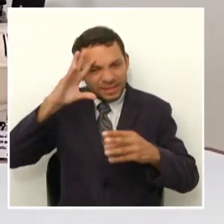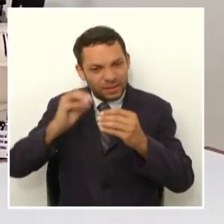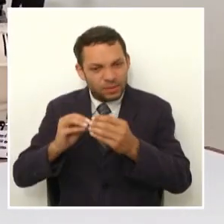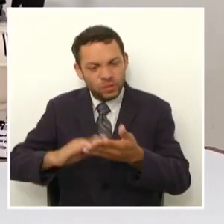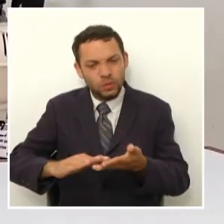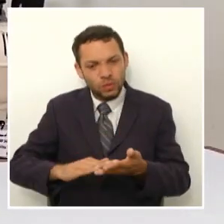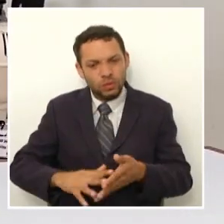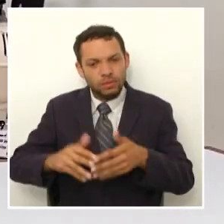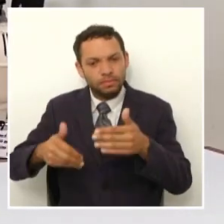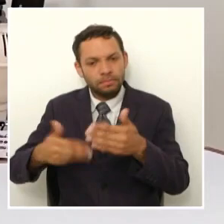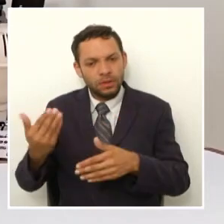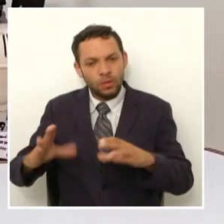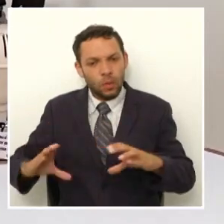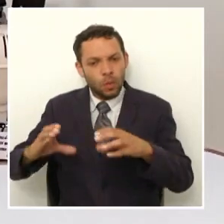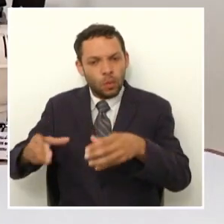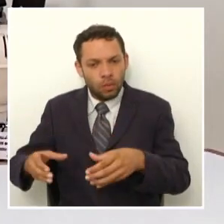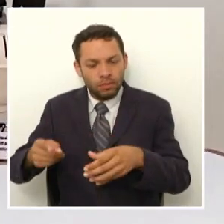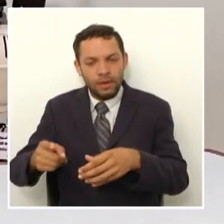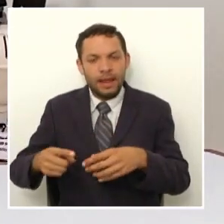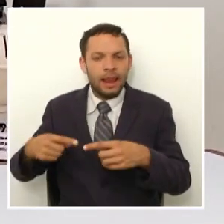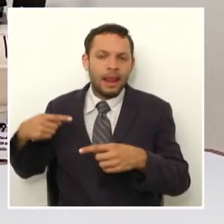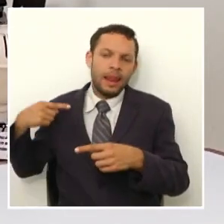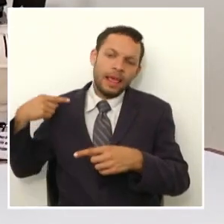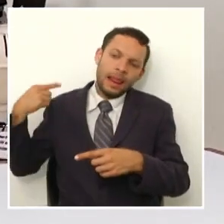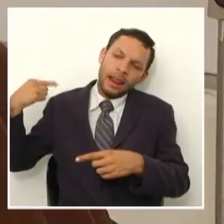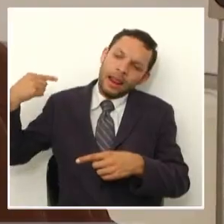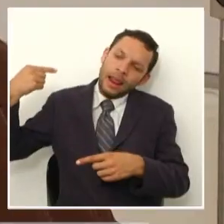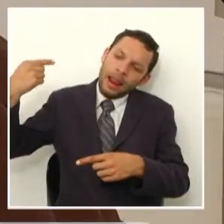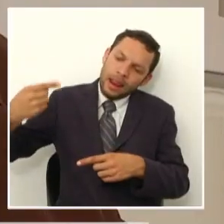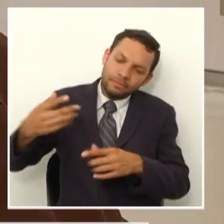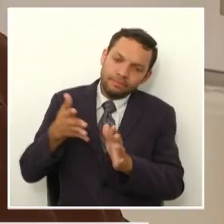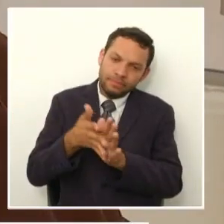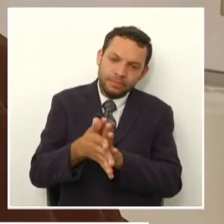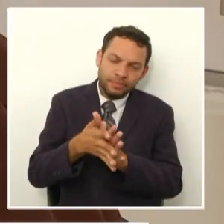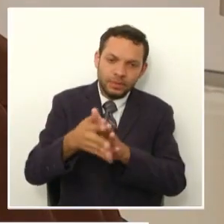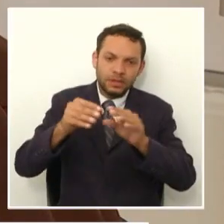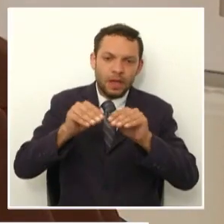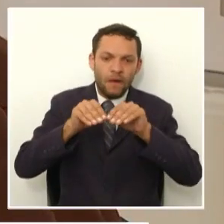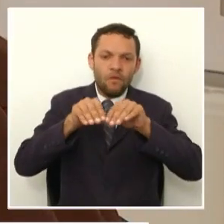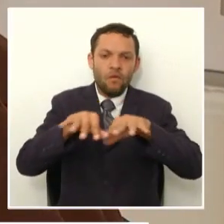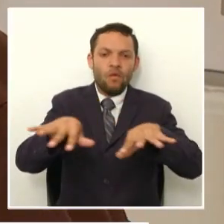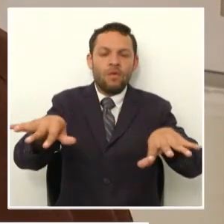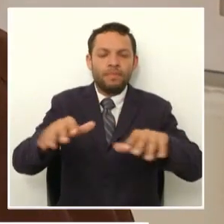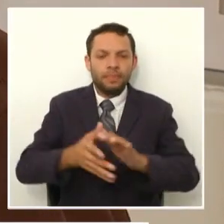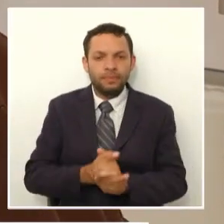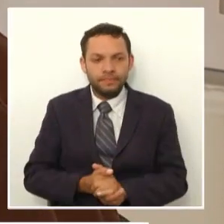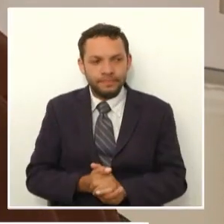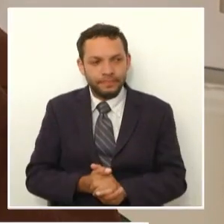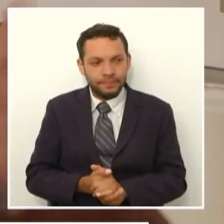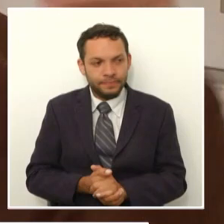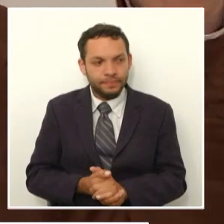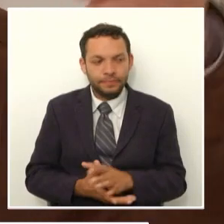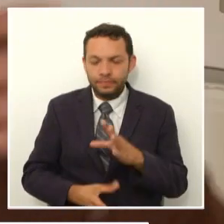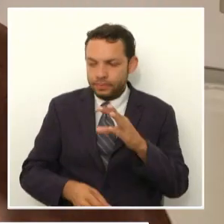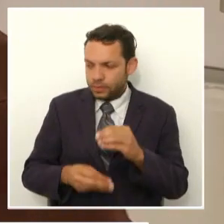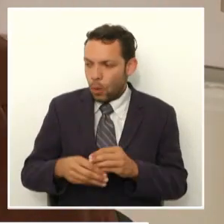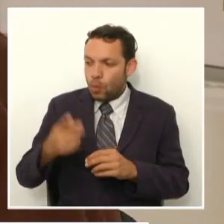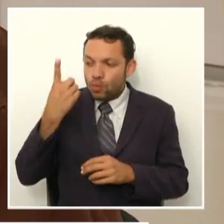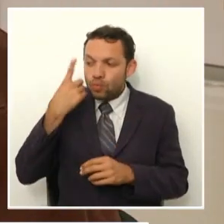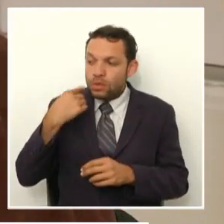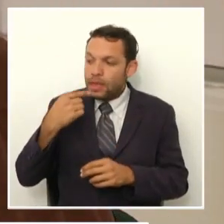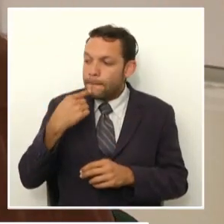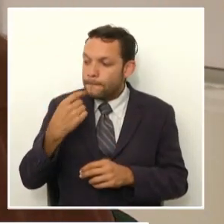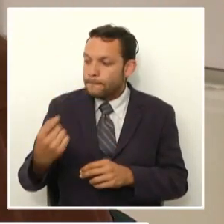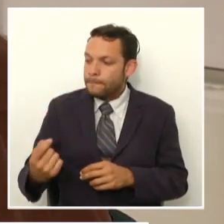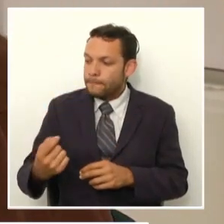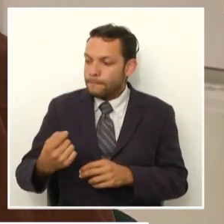Memoria Histórica de la Salud de Caldas es eso, no es más, recordar la historia. Alguien me preguntaba en algún momento que por qué yo